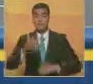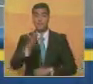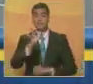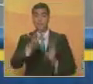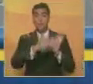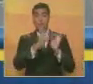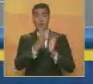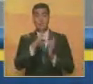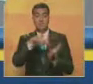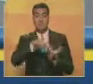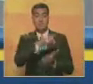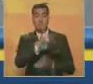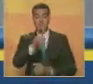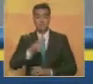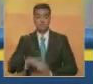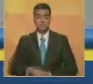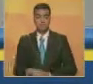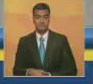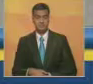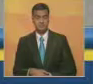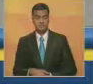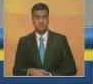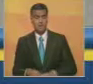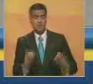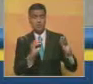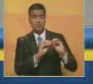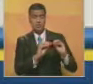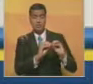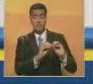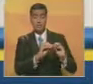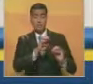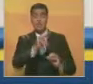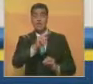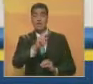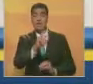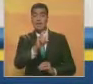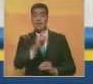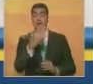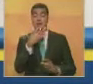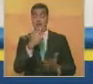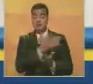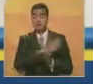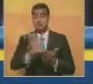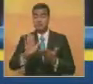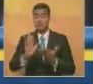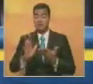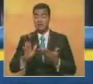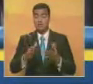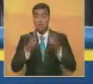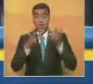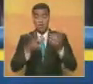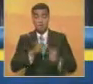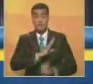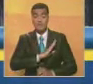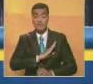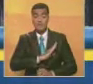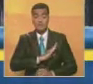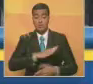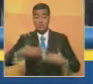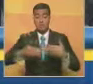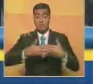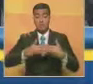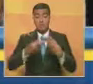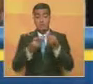abril del año 2012 se acordó además la medida de enajenar y grabar bienes y el bloqueo e inmovilización de las cuentas